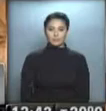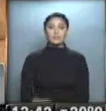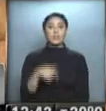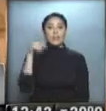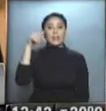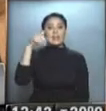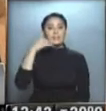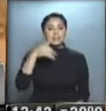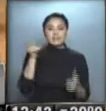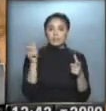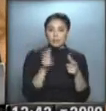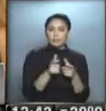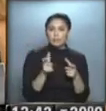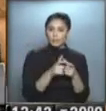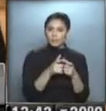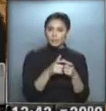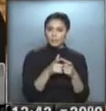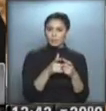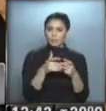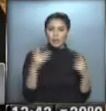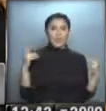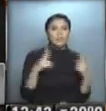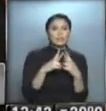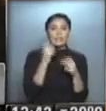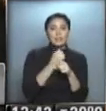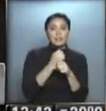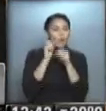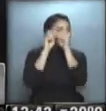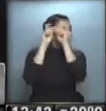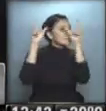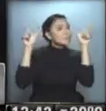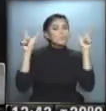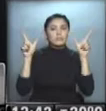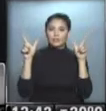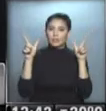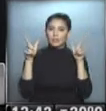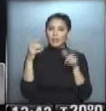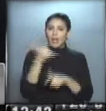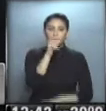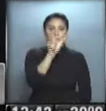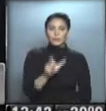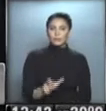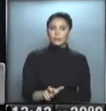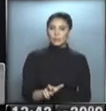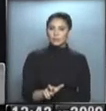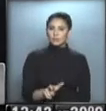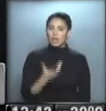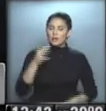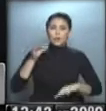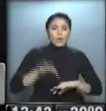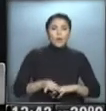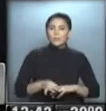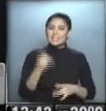Encuentro en los reencuentros de trabajo creativos a un ser